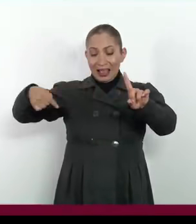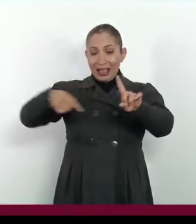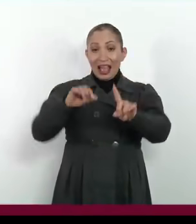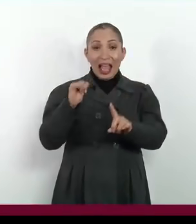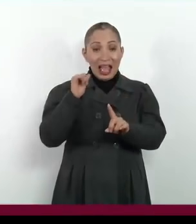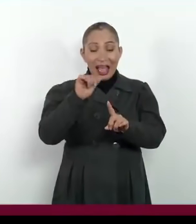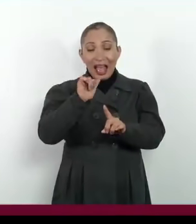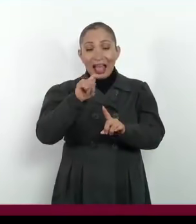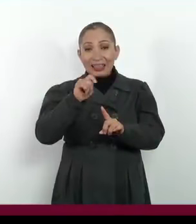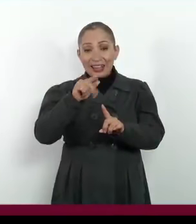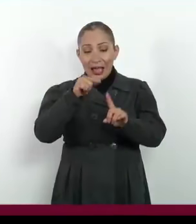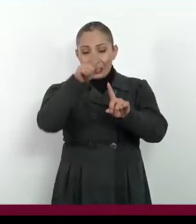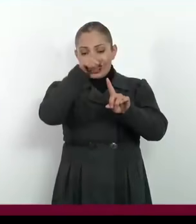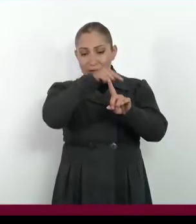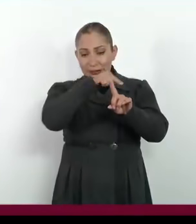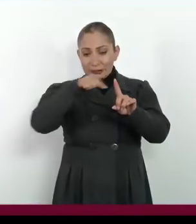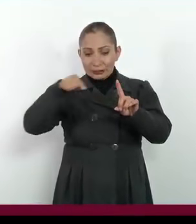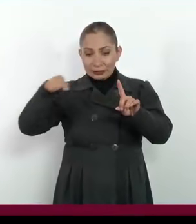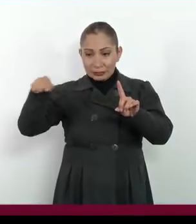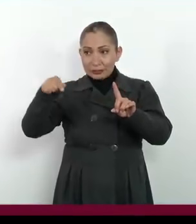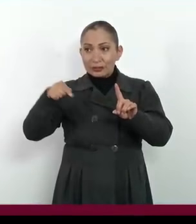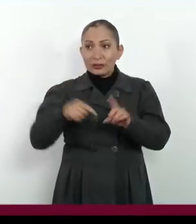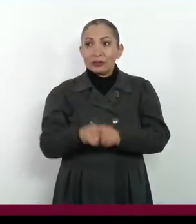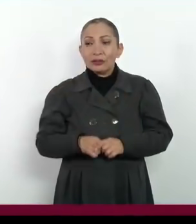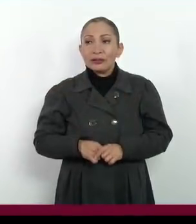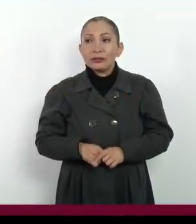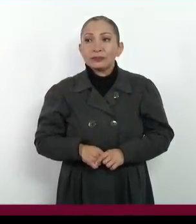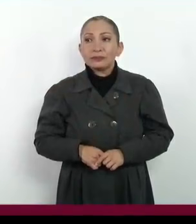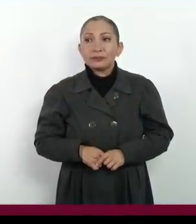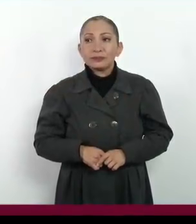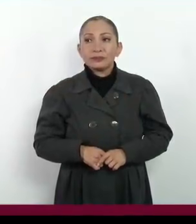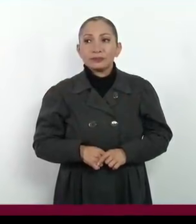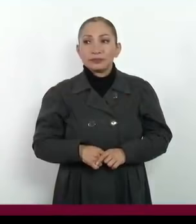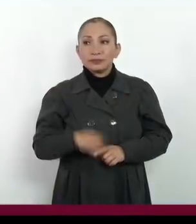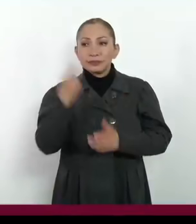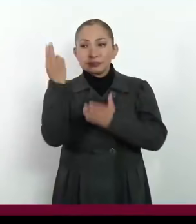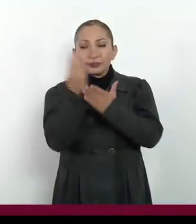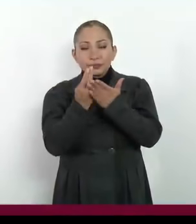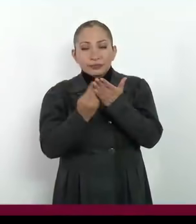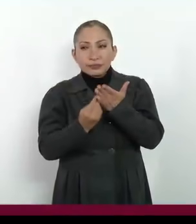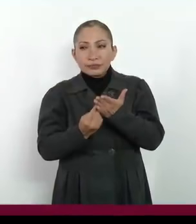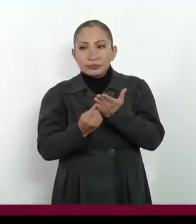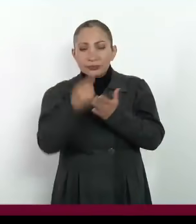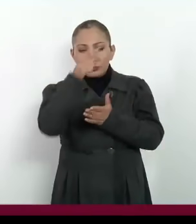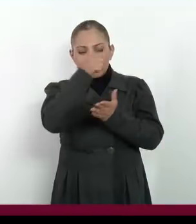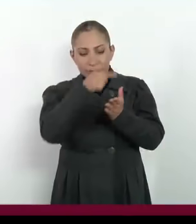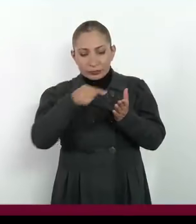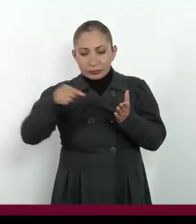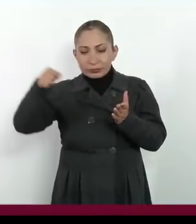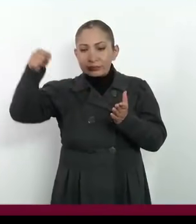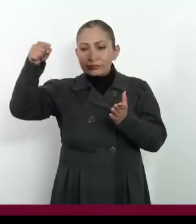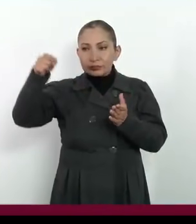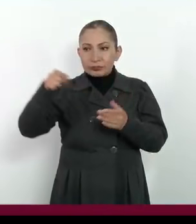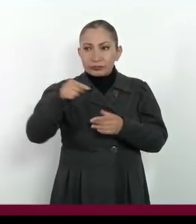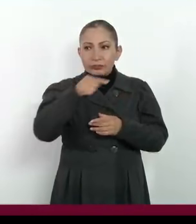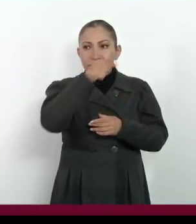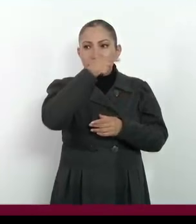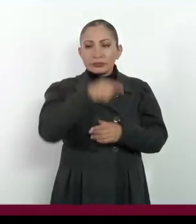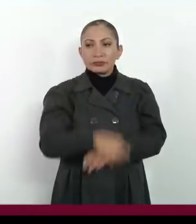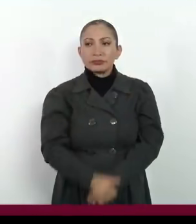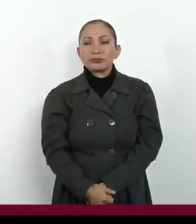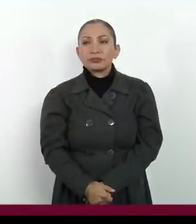Muy bien. Y esto al intersectar el cono, este plano, me va a dibujar una curva que se encuentra